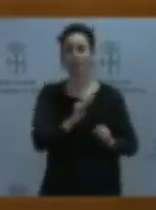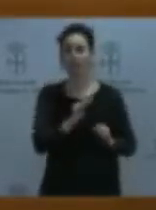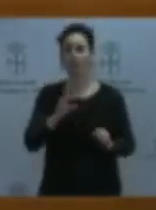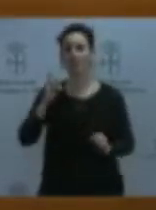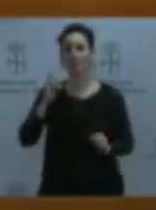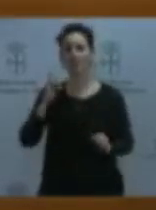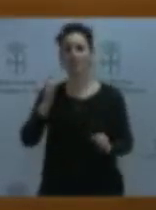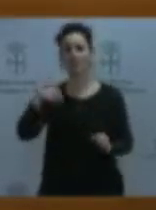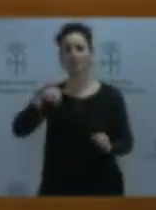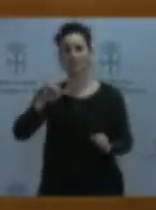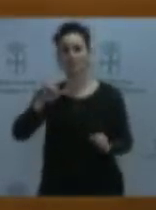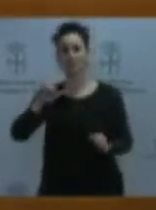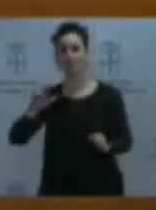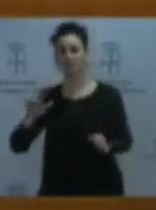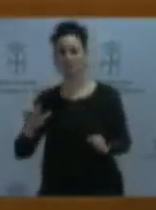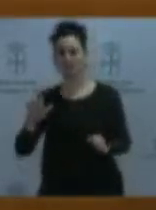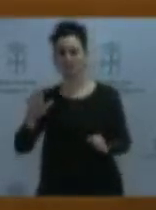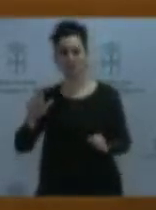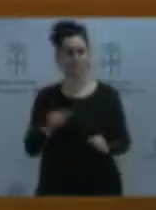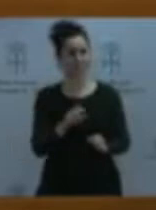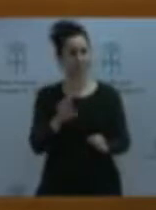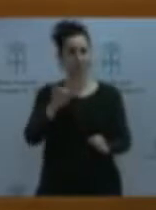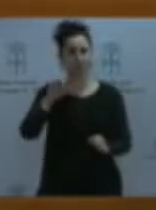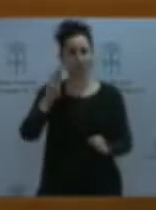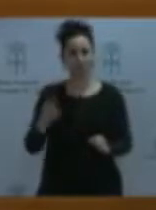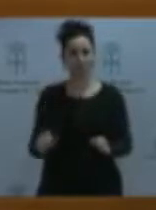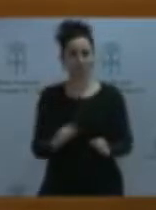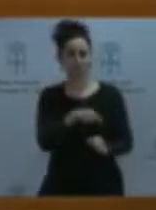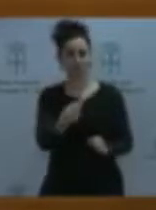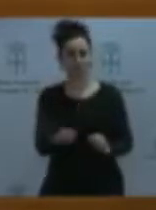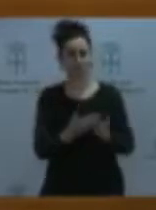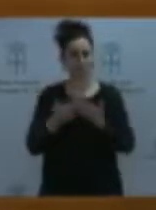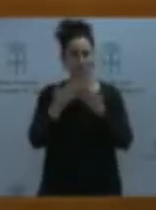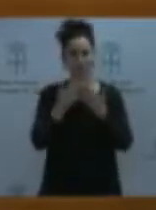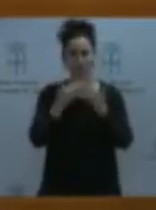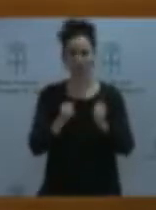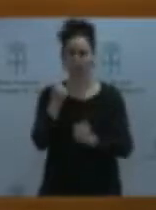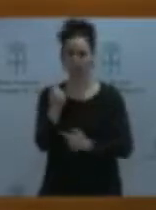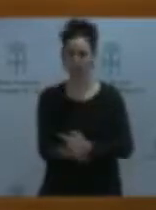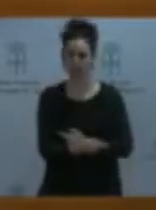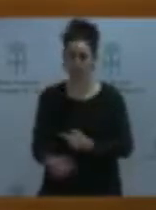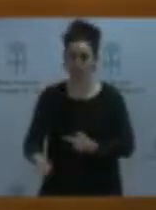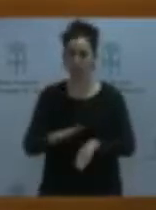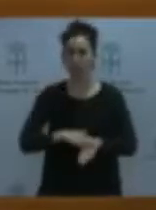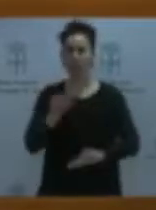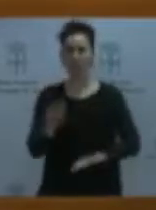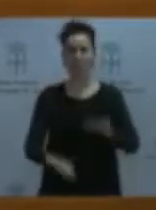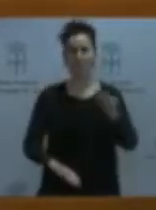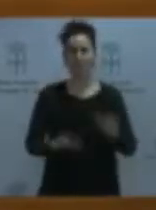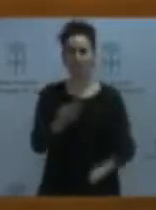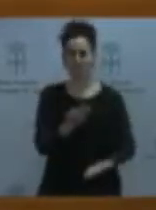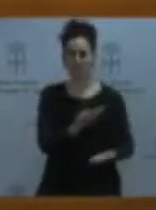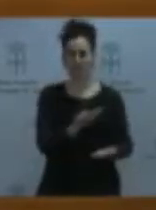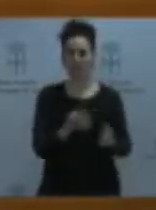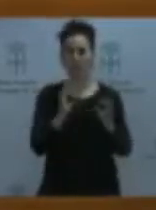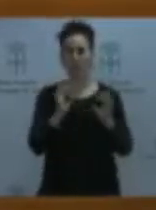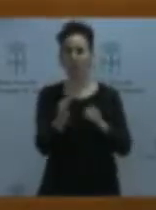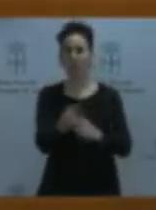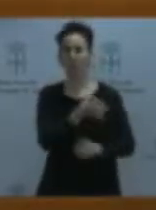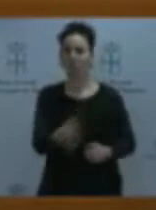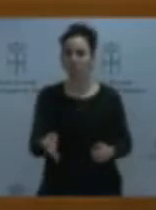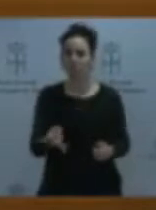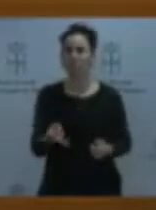de un estudio o la posible existencia de un estudio que valorara pues, la eficacia en la organización laboral del